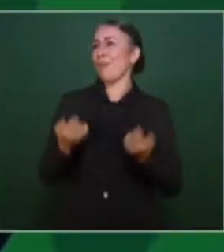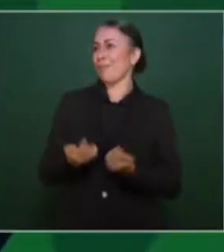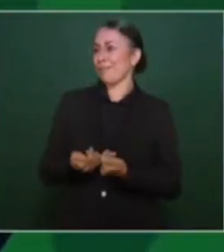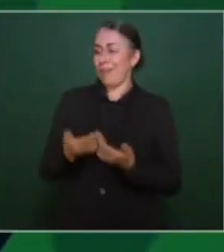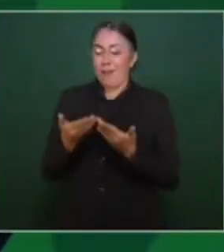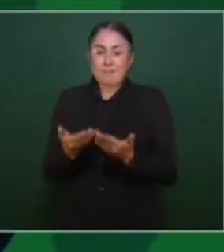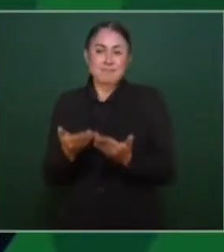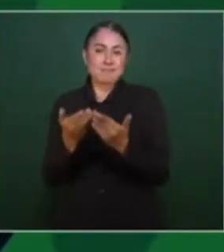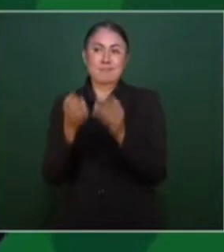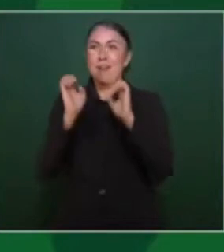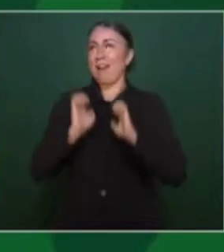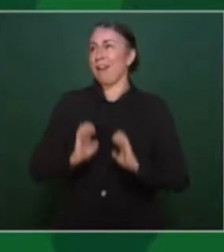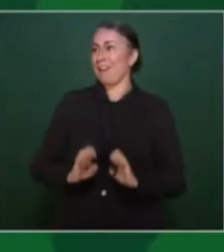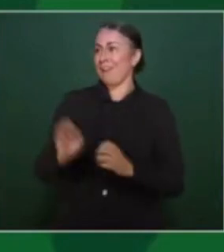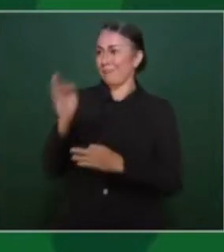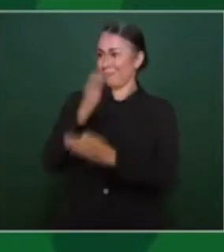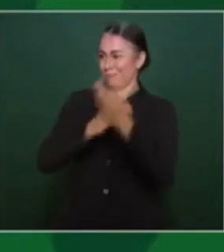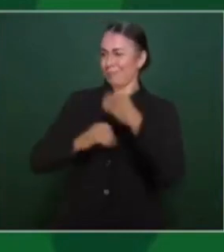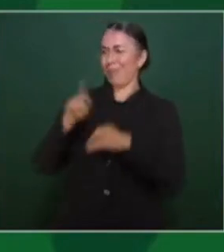Y